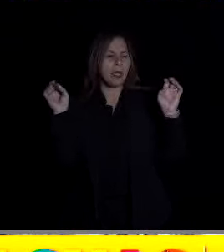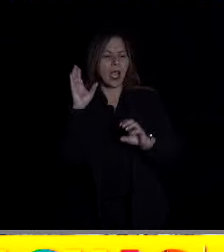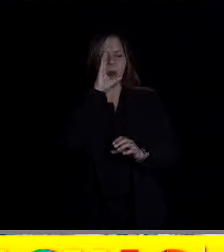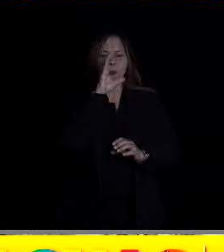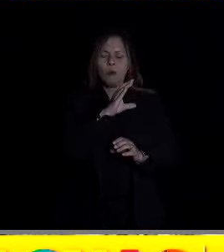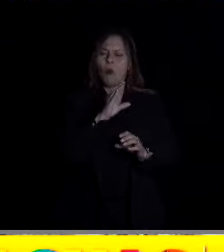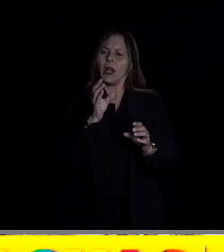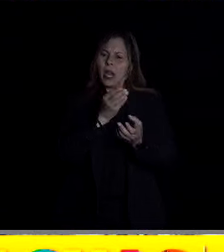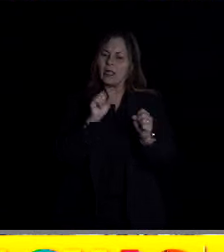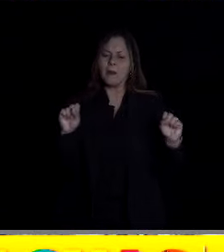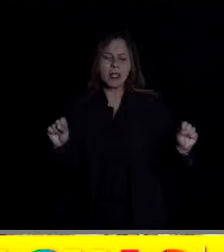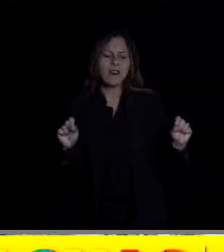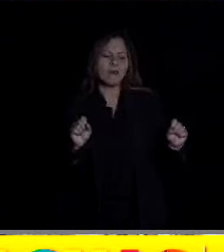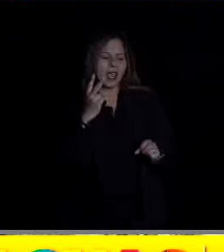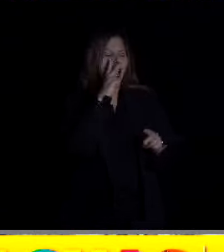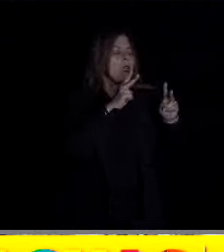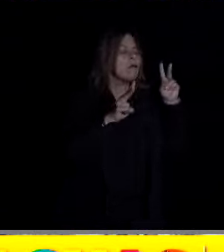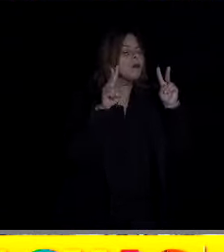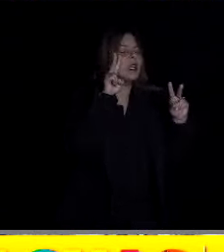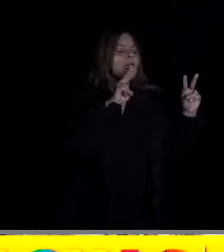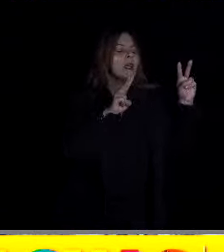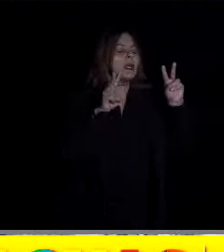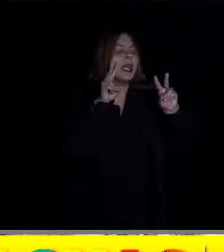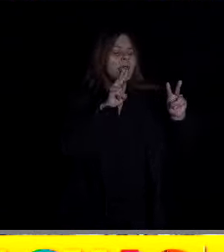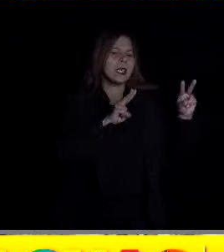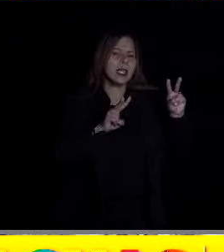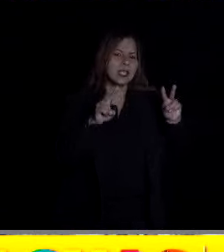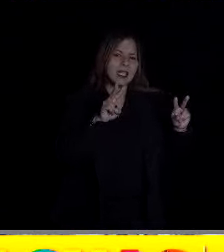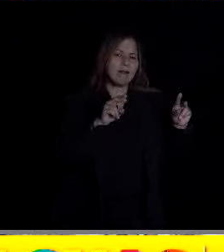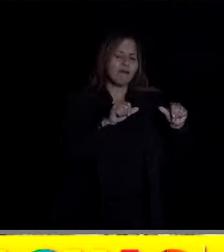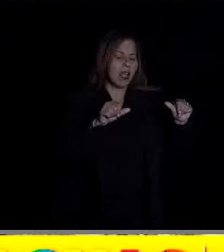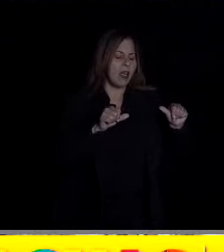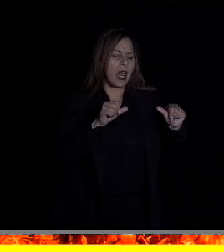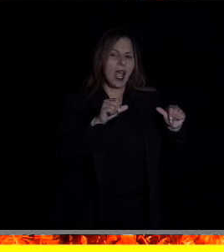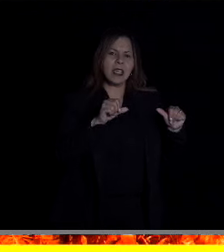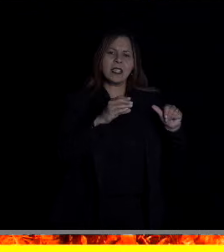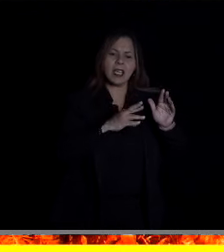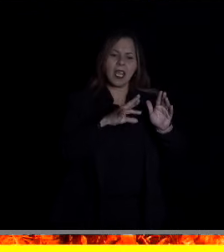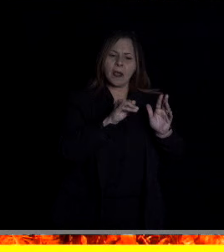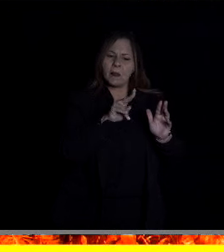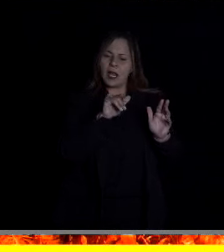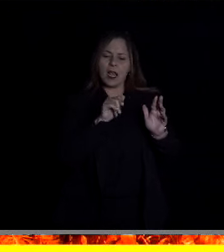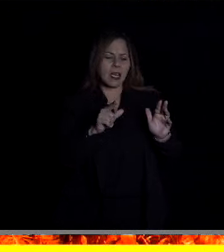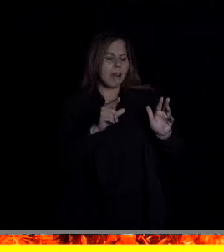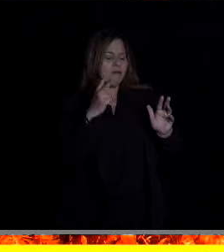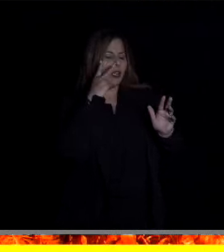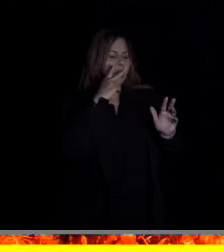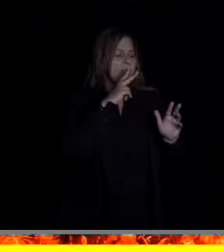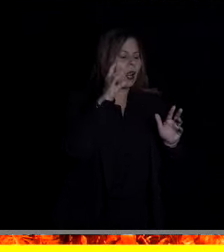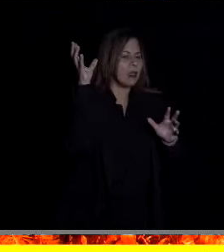rescate, así como vigilar las áreas de mayor incidencia criminal. Incrementaremos el sistema de cámaras de vigilancia en nuestra ciudad